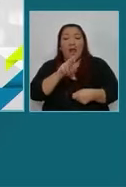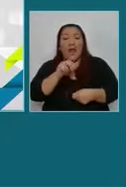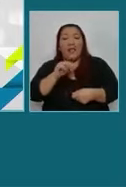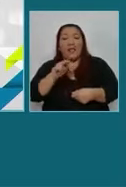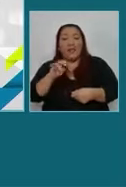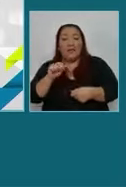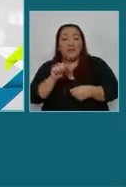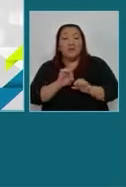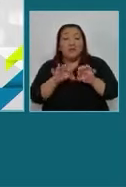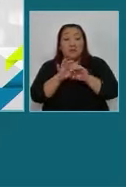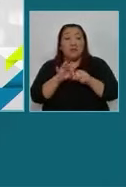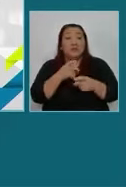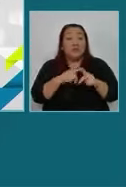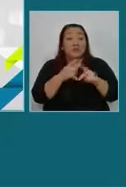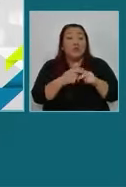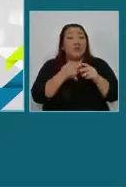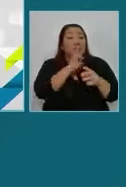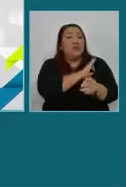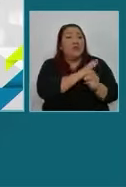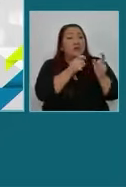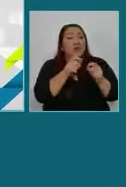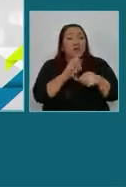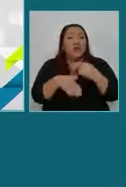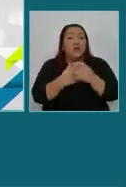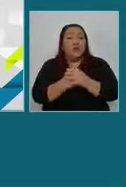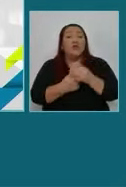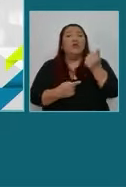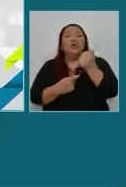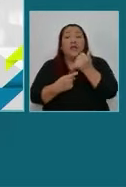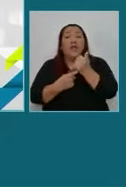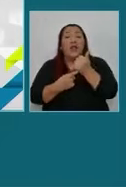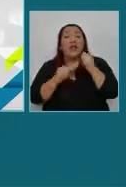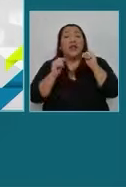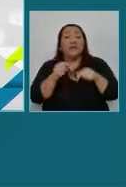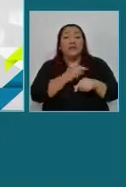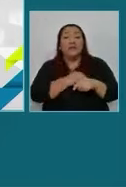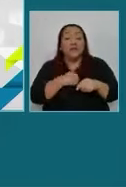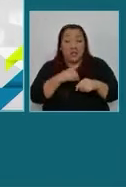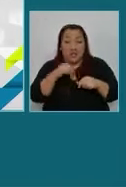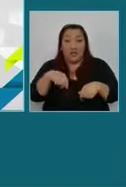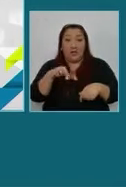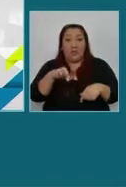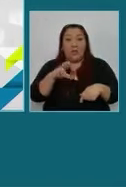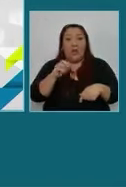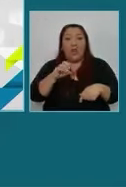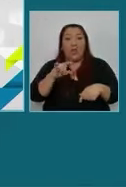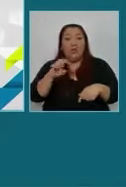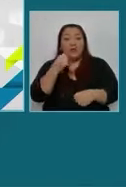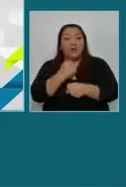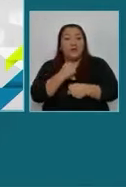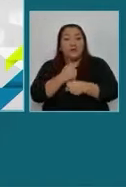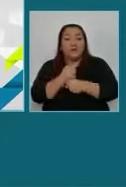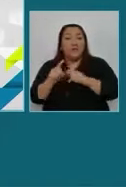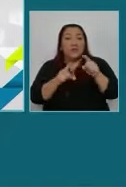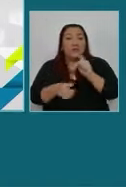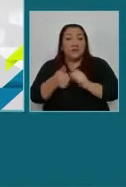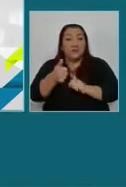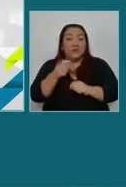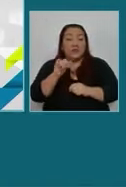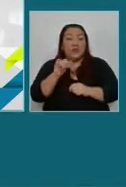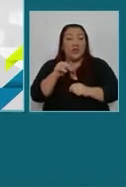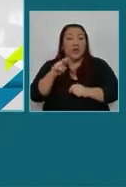productos fiscalizados, innovación productiva y transferencia tecnológica. Desde el Ministerio de la Producción trabajamos desde la Dirección de Innovación a